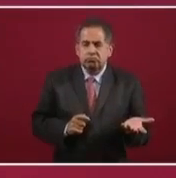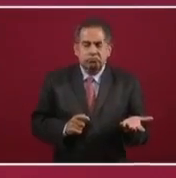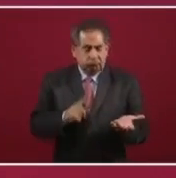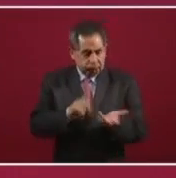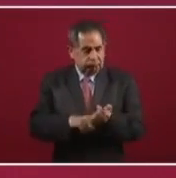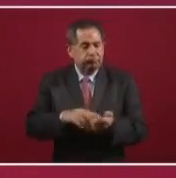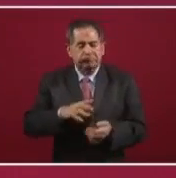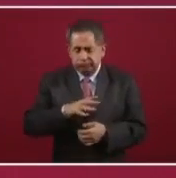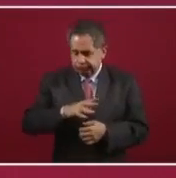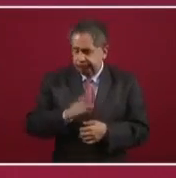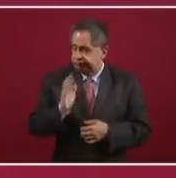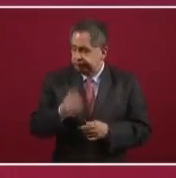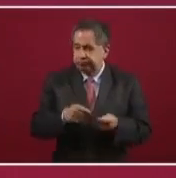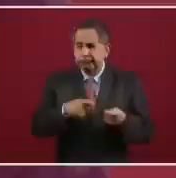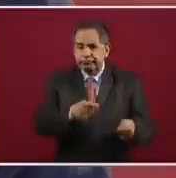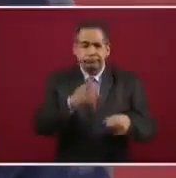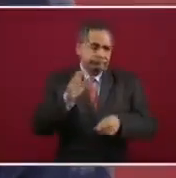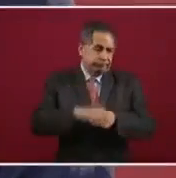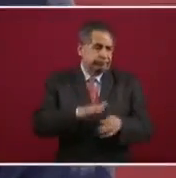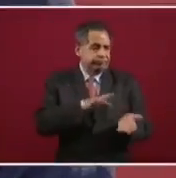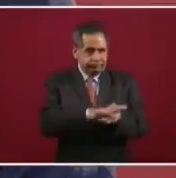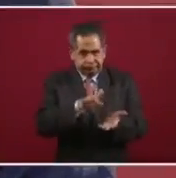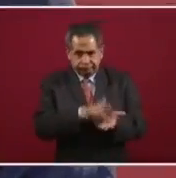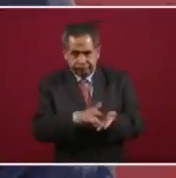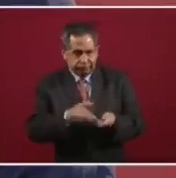tiene más apoyo,